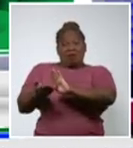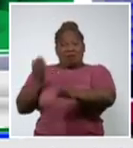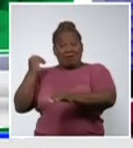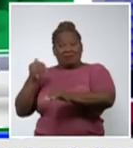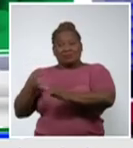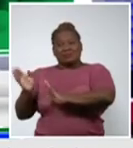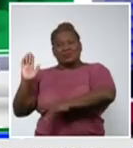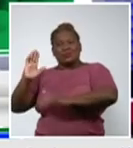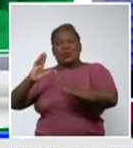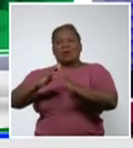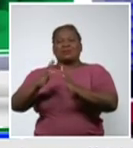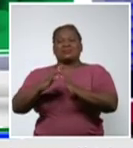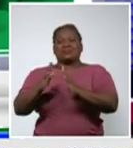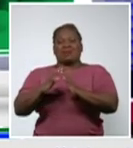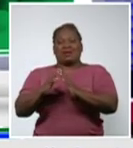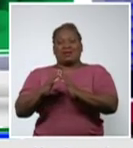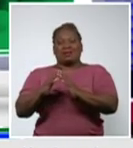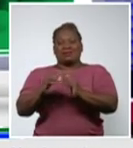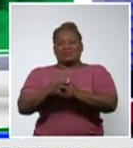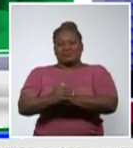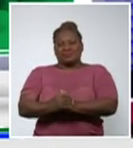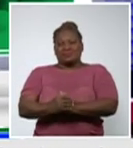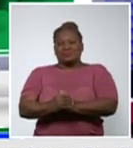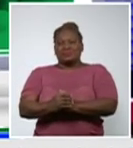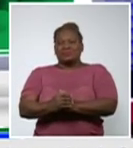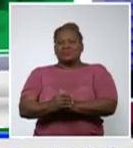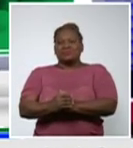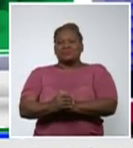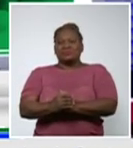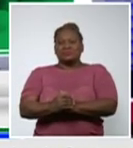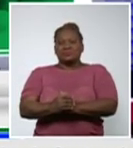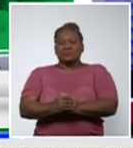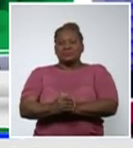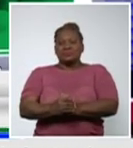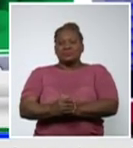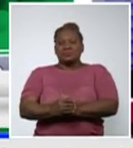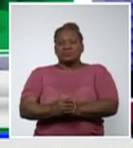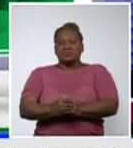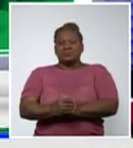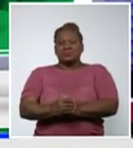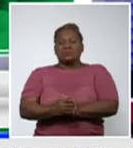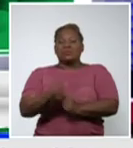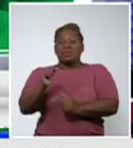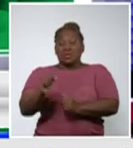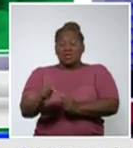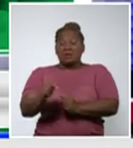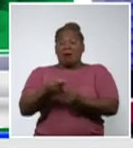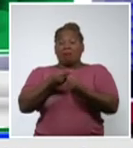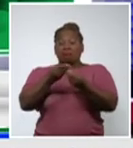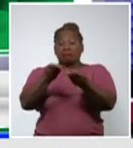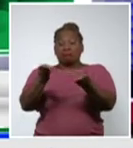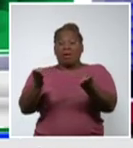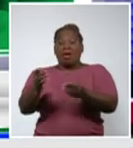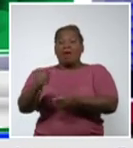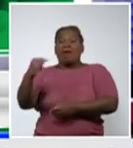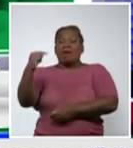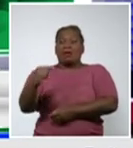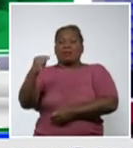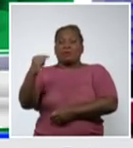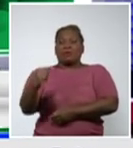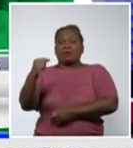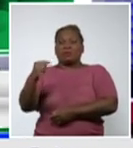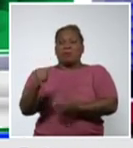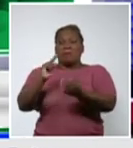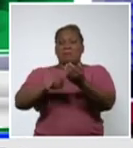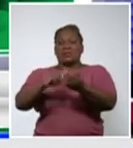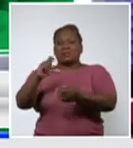saliendo de los ingresos hospitalarios y van negativizando su PCR, porque no es que salgan del